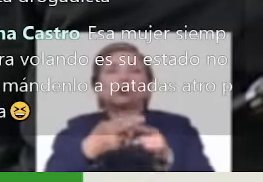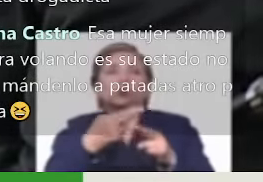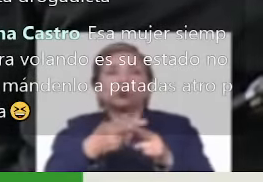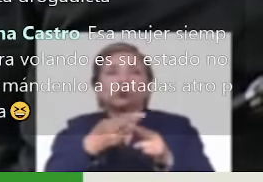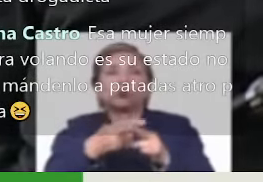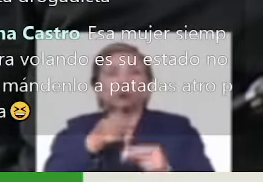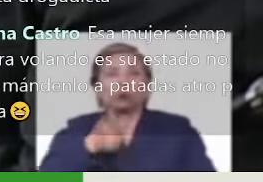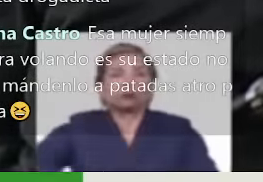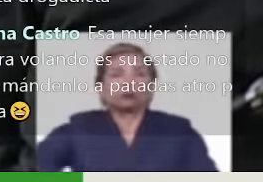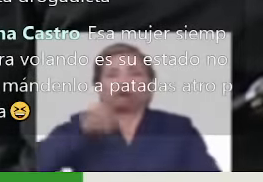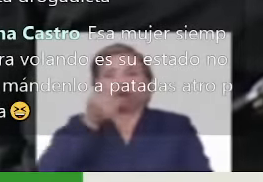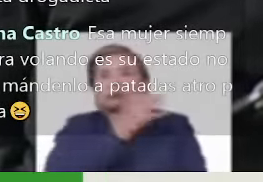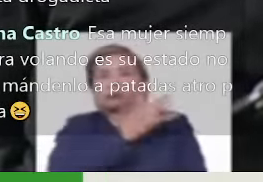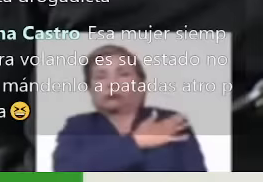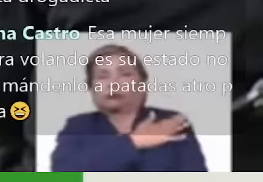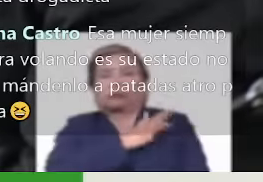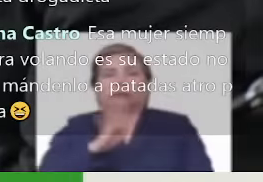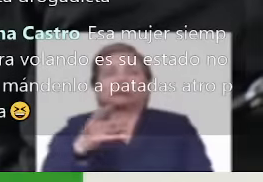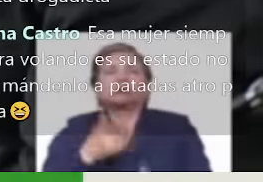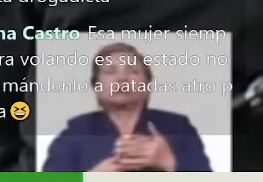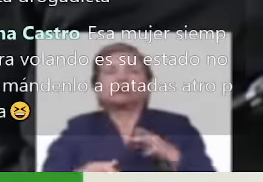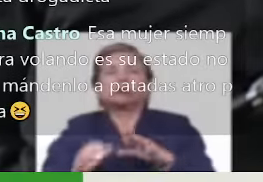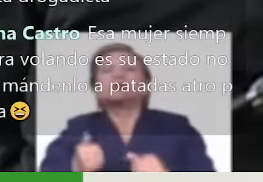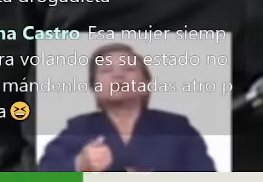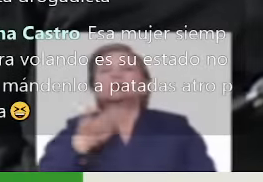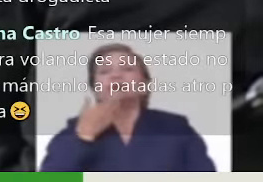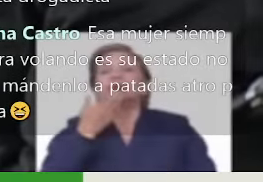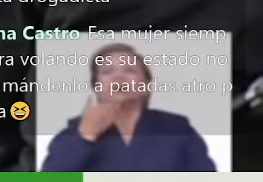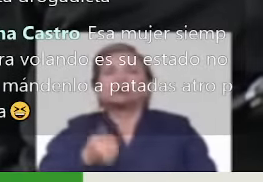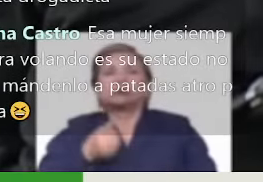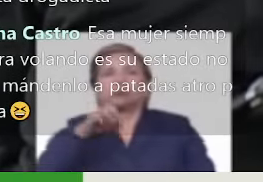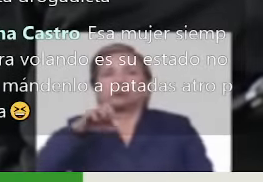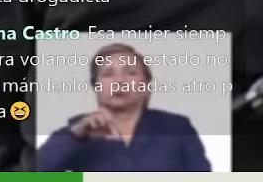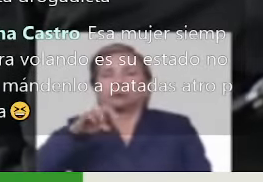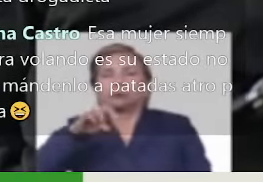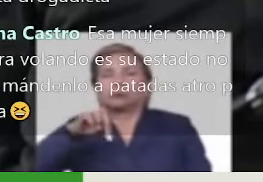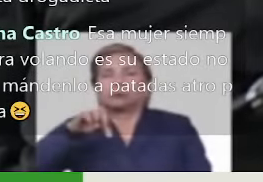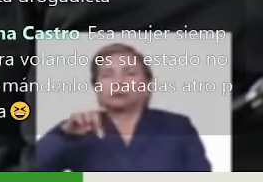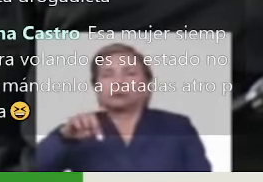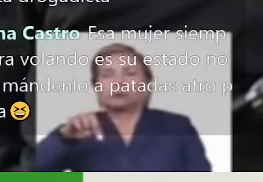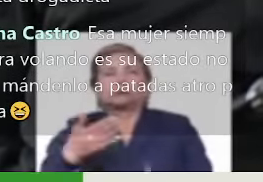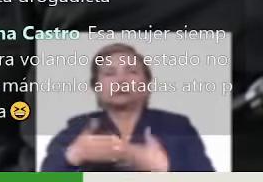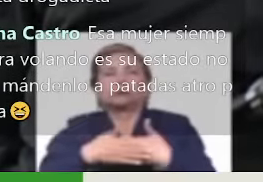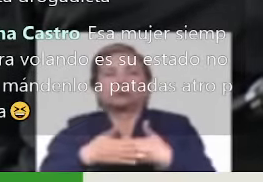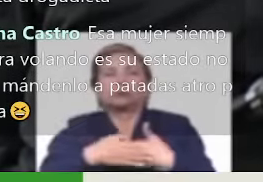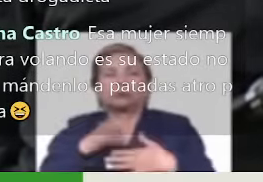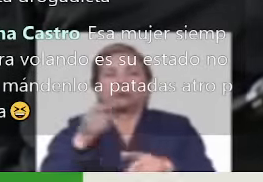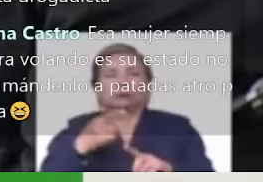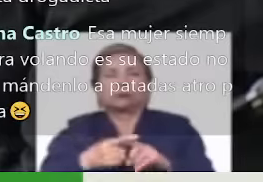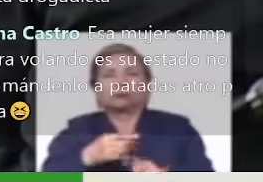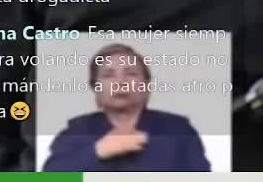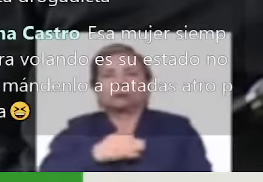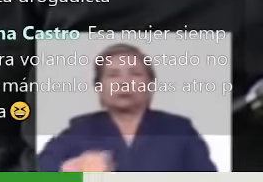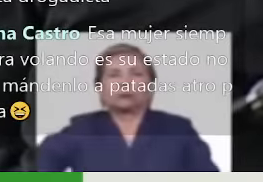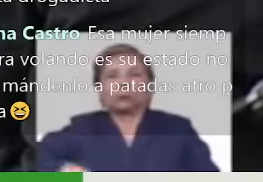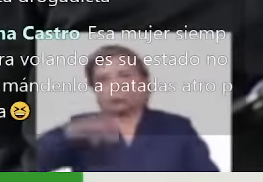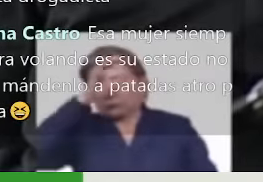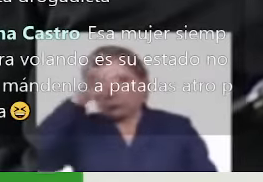estos altos mandos o, en su caso, qué altos mandos de la PNP eran muy cercanos al expresidente Castillo?